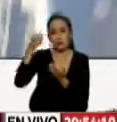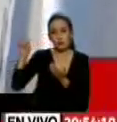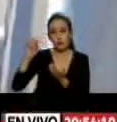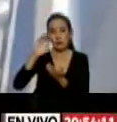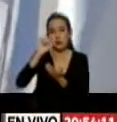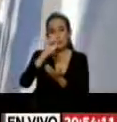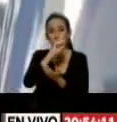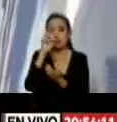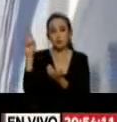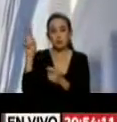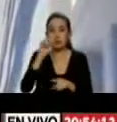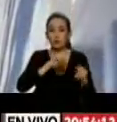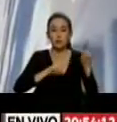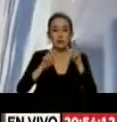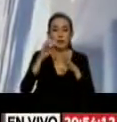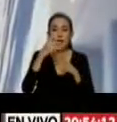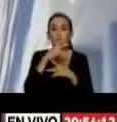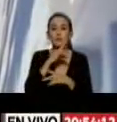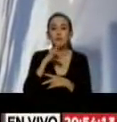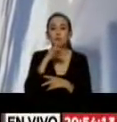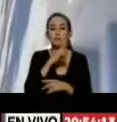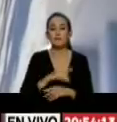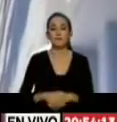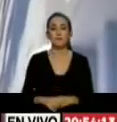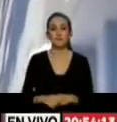Sur, Georgia, Maryland y Virginia.